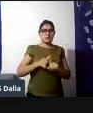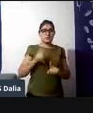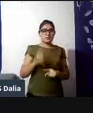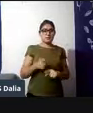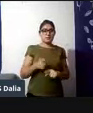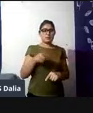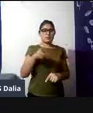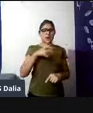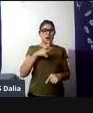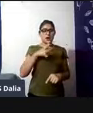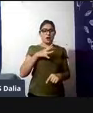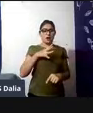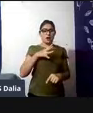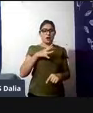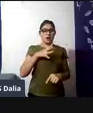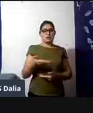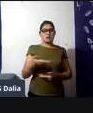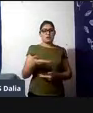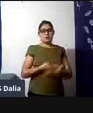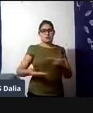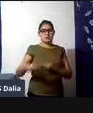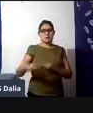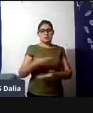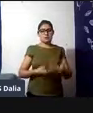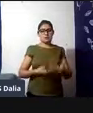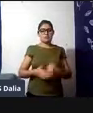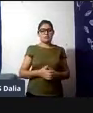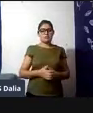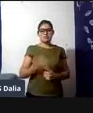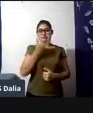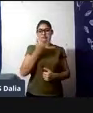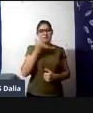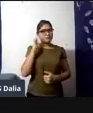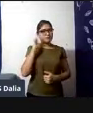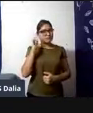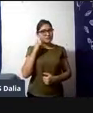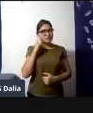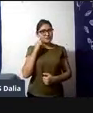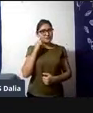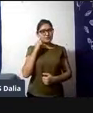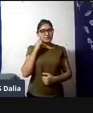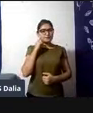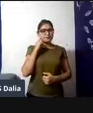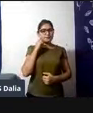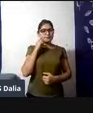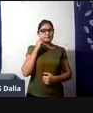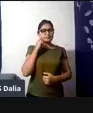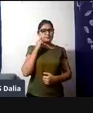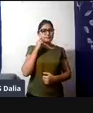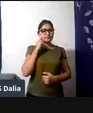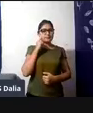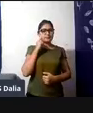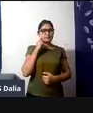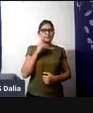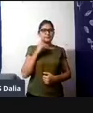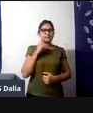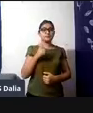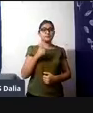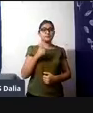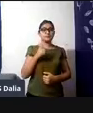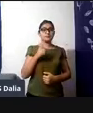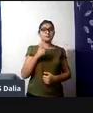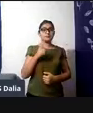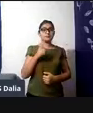con empujones, coscorrones, pellizcos. Un viaje de 3 minutos en el auto puede convertirse en un pleito,